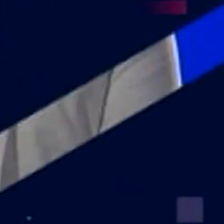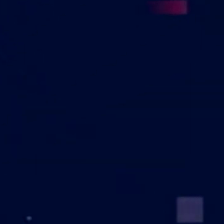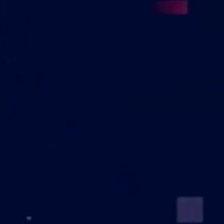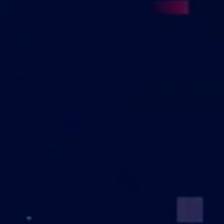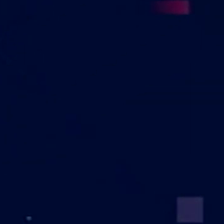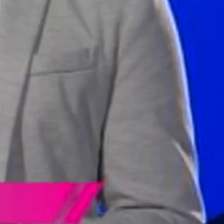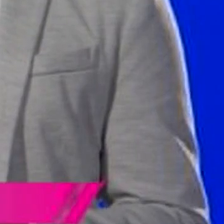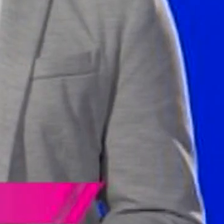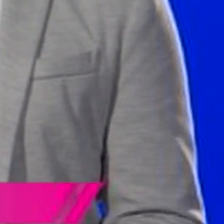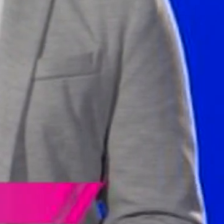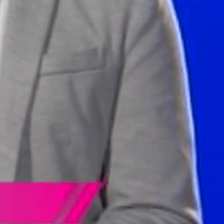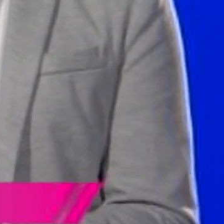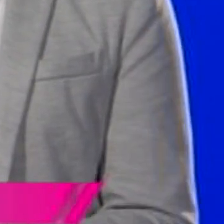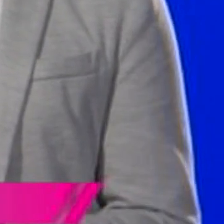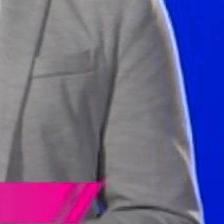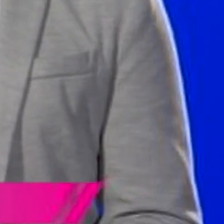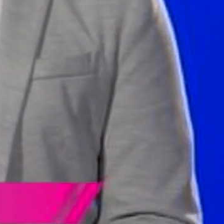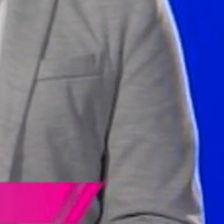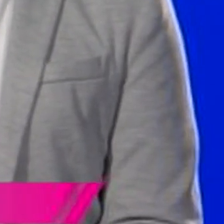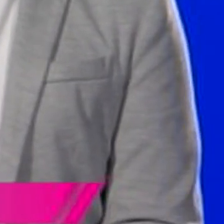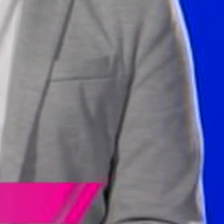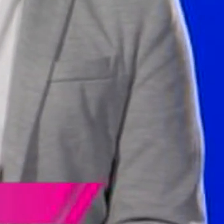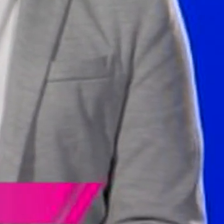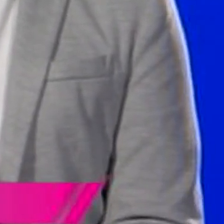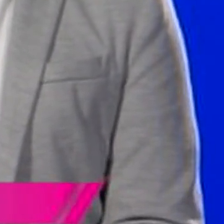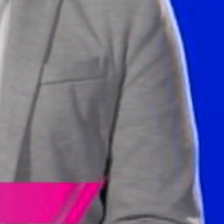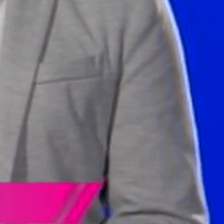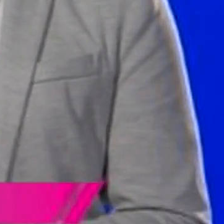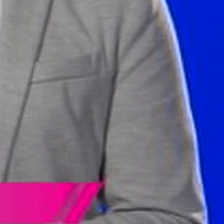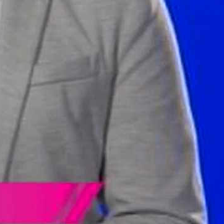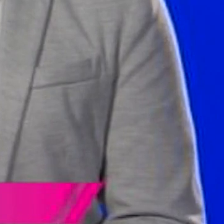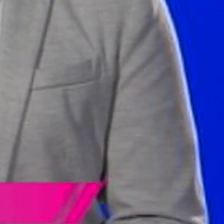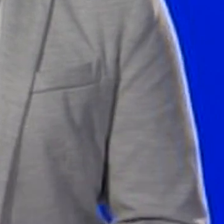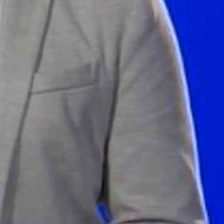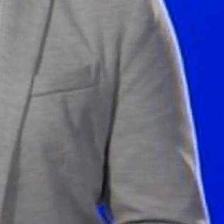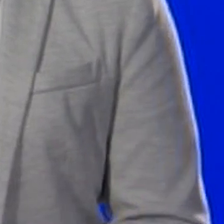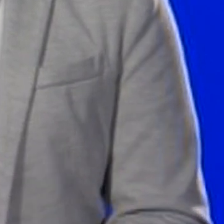Hola, ¿cómo están? Qué gusto verlos de nuevo en otra edición más de Soluciones del 13.